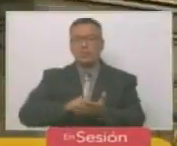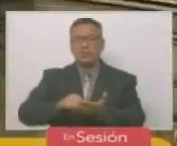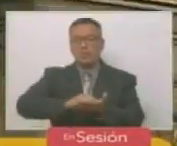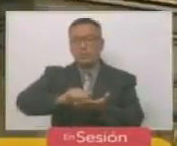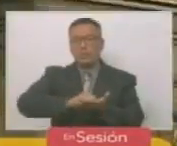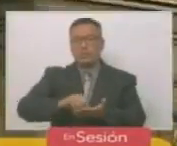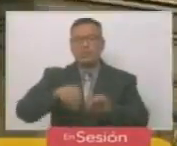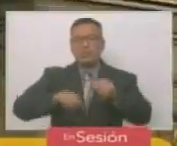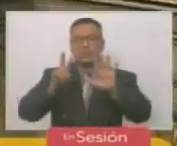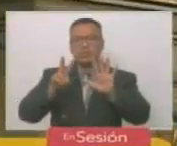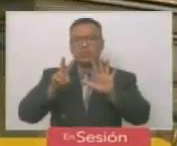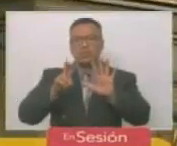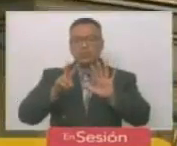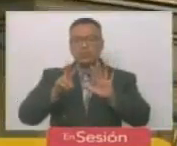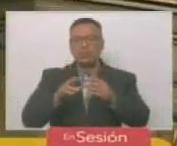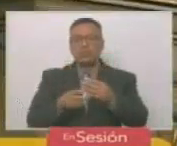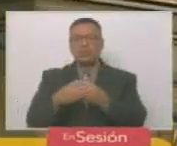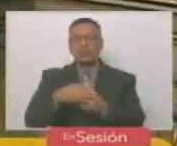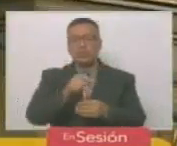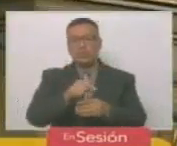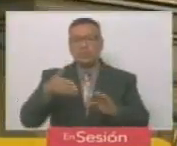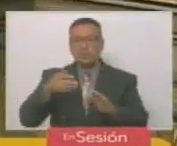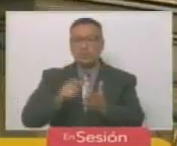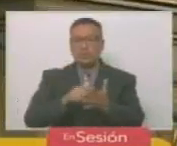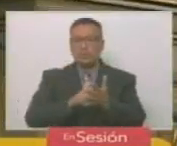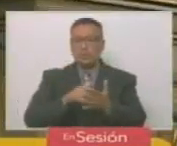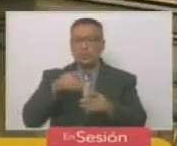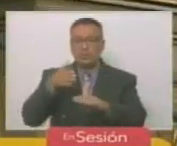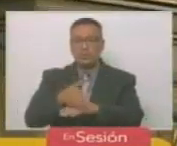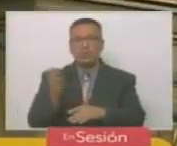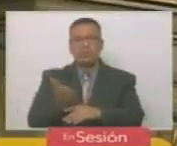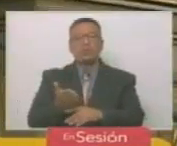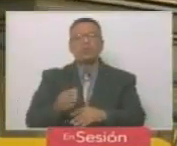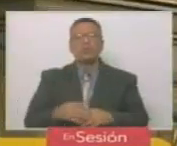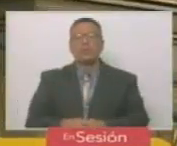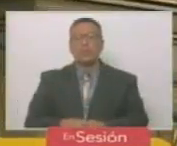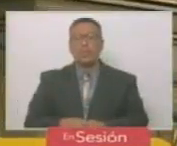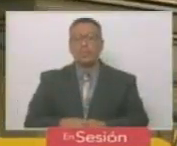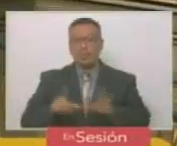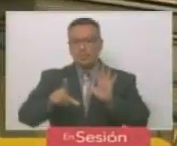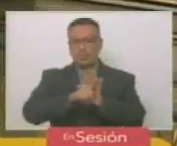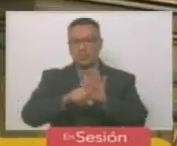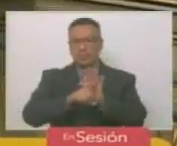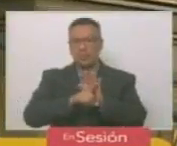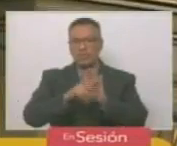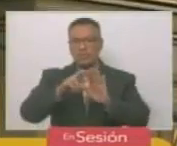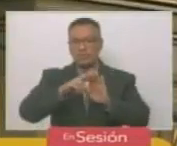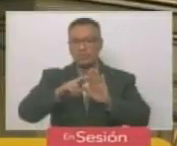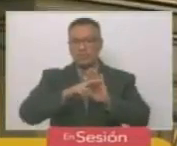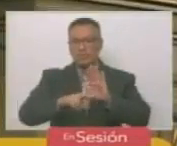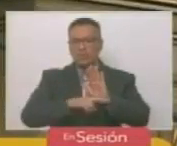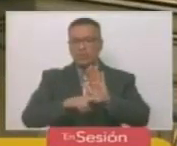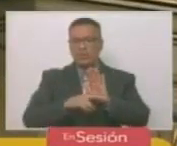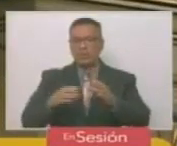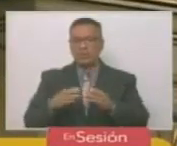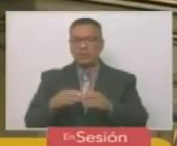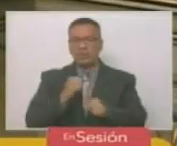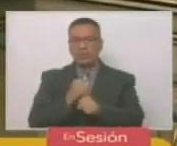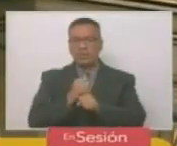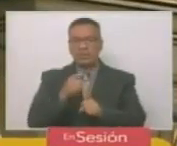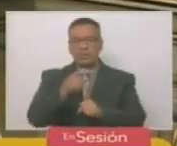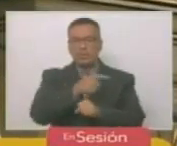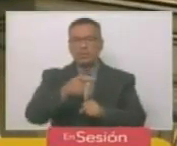17. Sin perjuicio de la aplicación de las sanciones establecidas en las leyes y reglamentos en materia de función